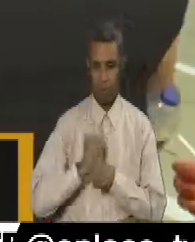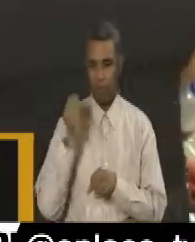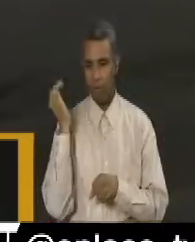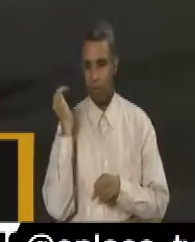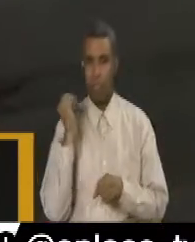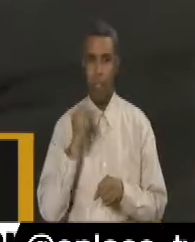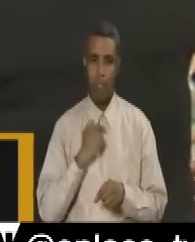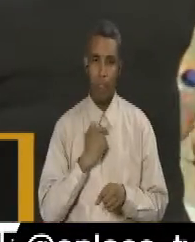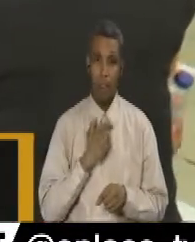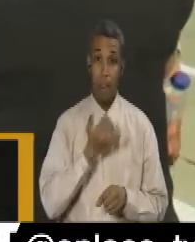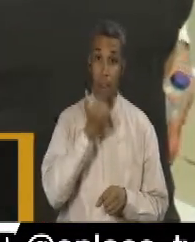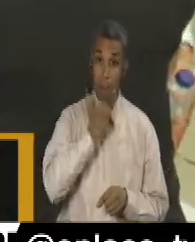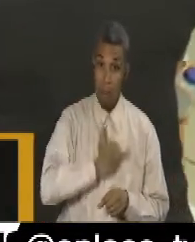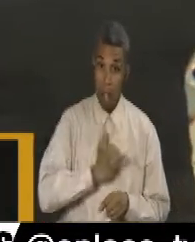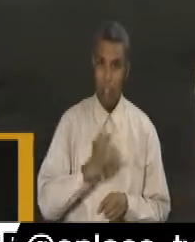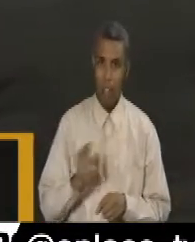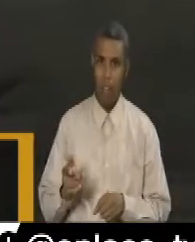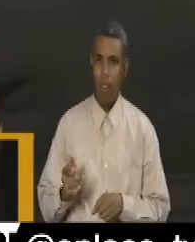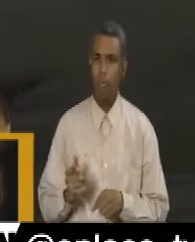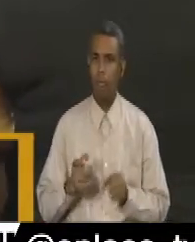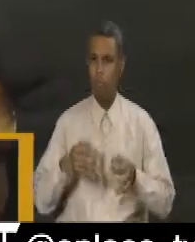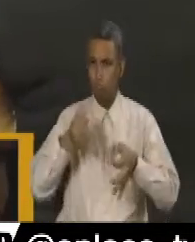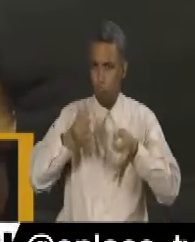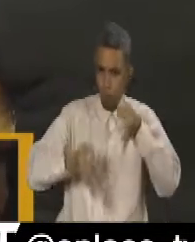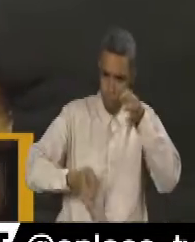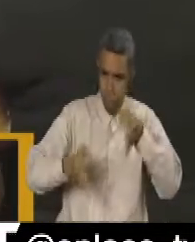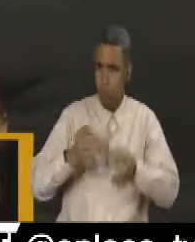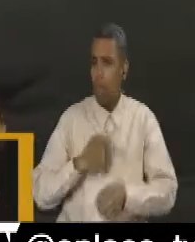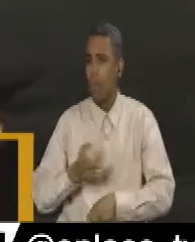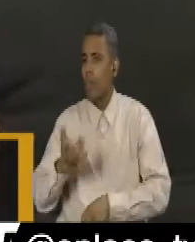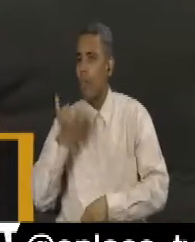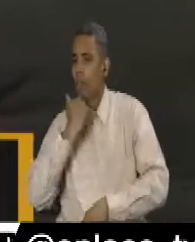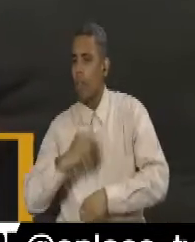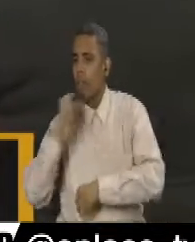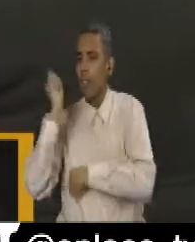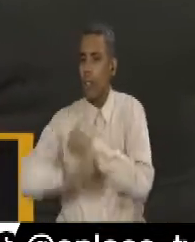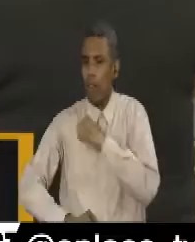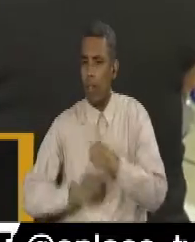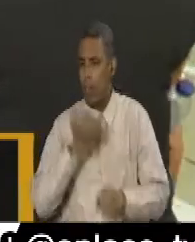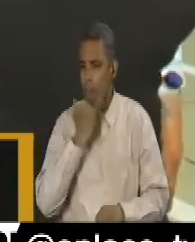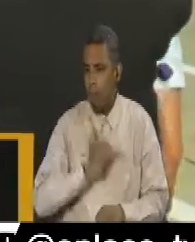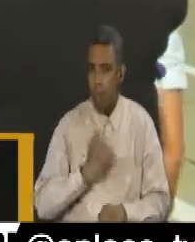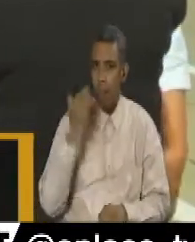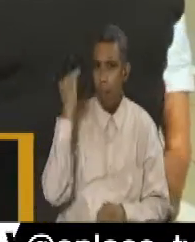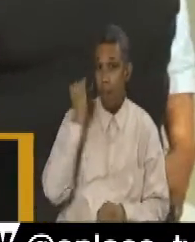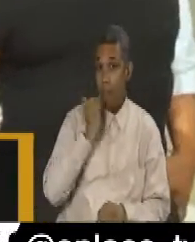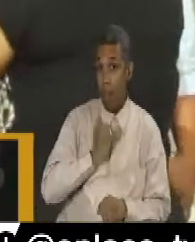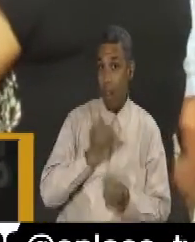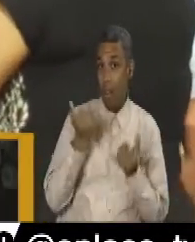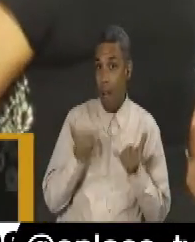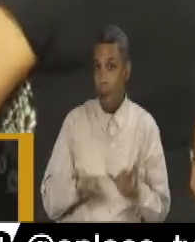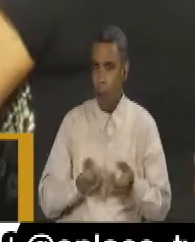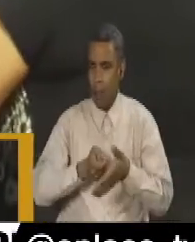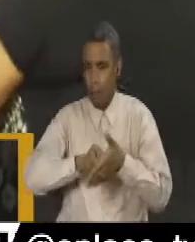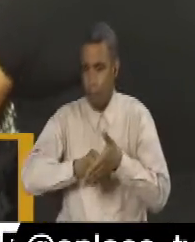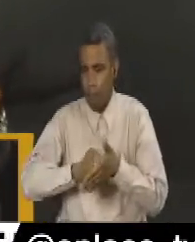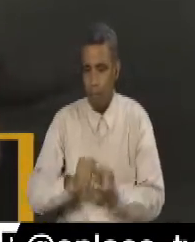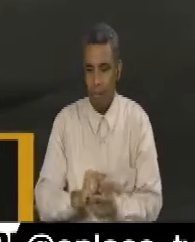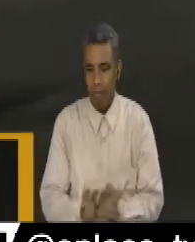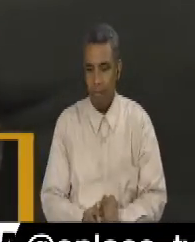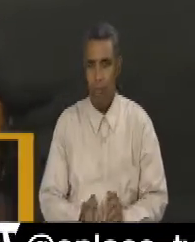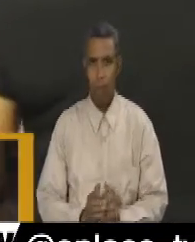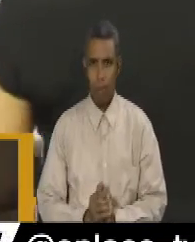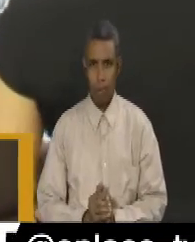Realmente eso es lo triste, que una parte de la justicia corrupta se preste para este tipo de